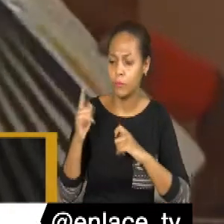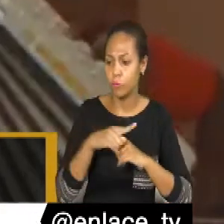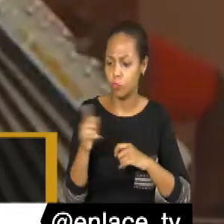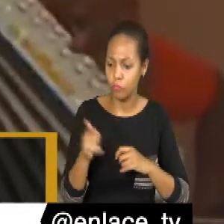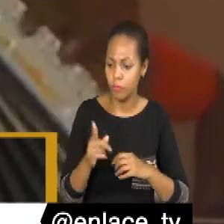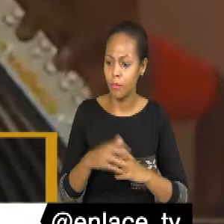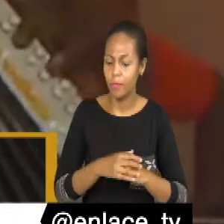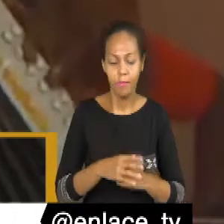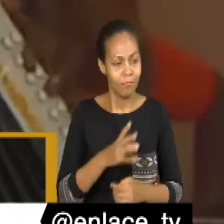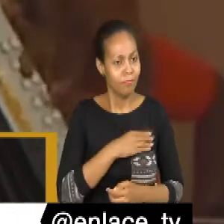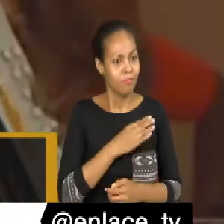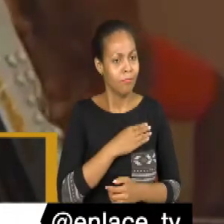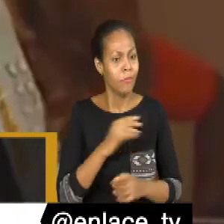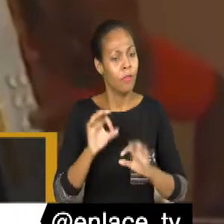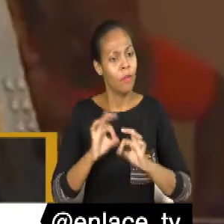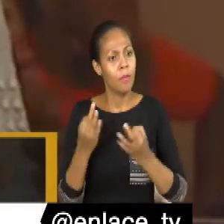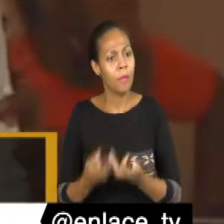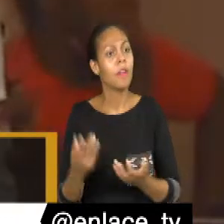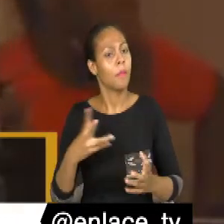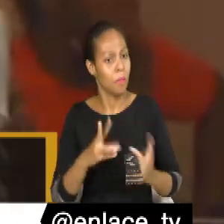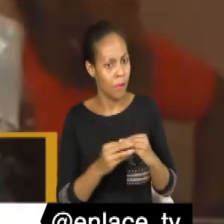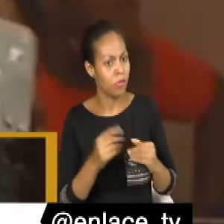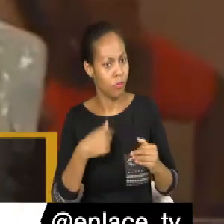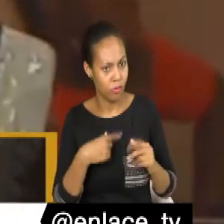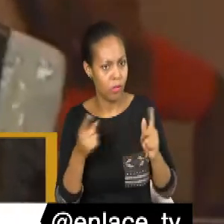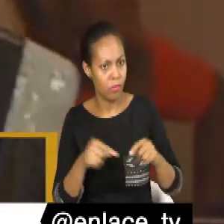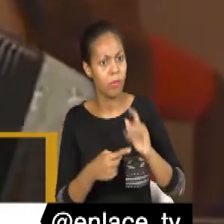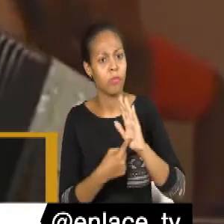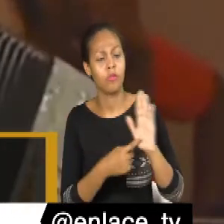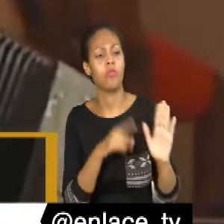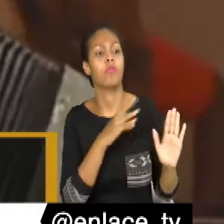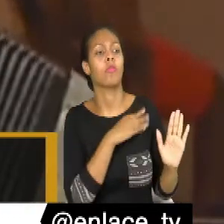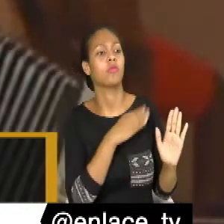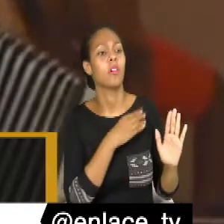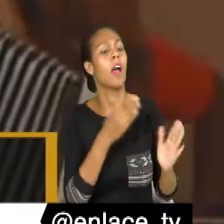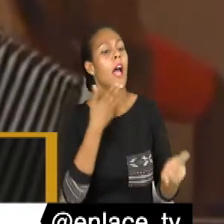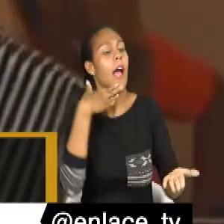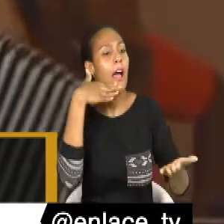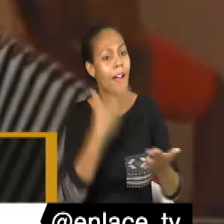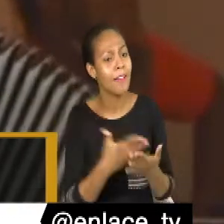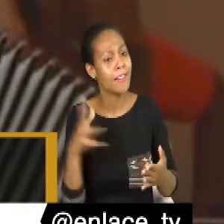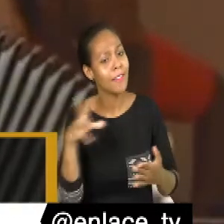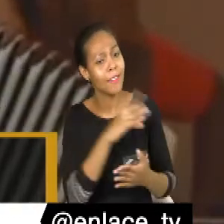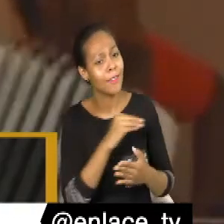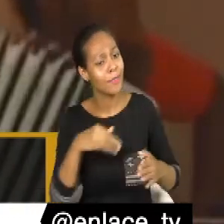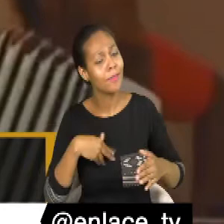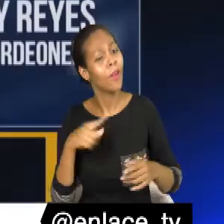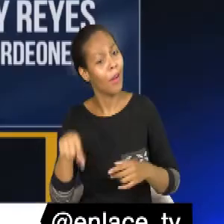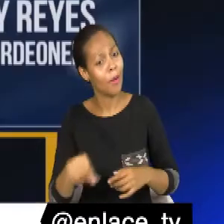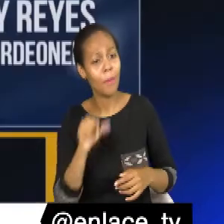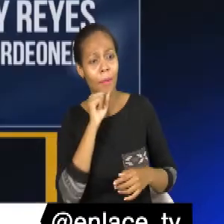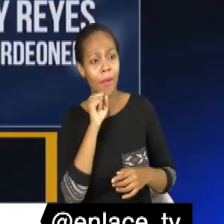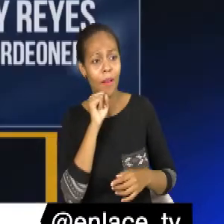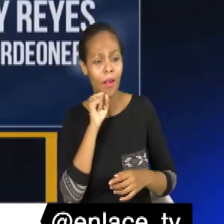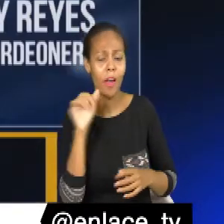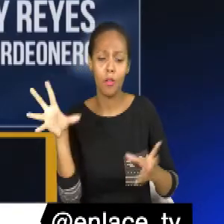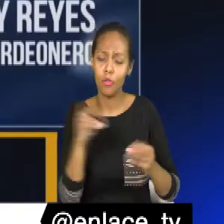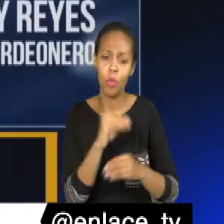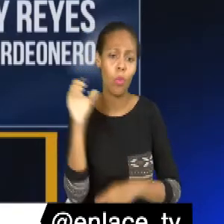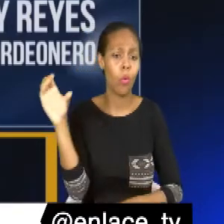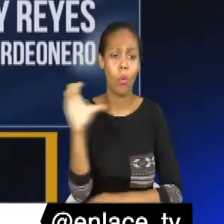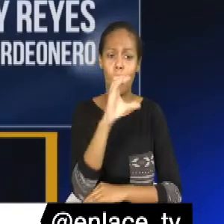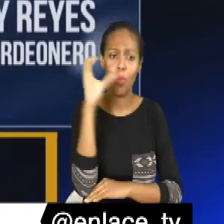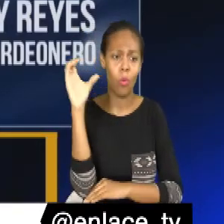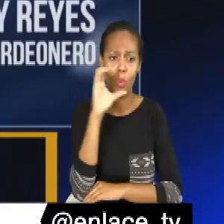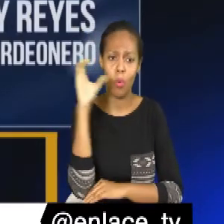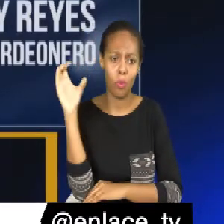propio agradecemos al pueblo barranqueño, por todo Colombia. Así se lo decía a Goyo